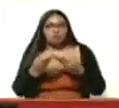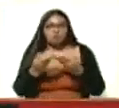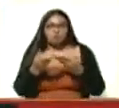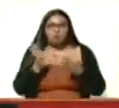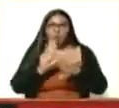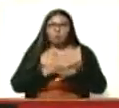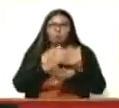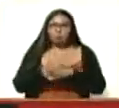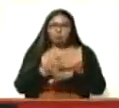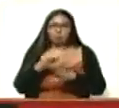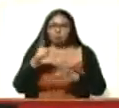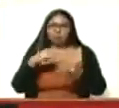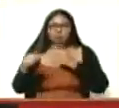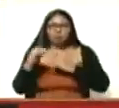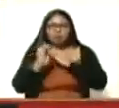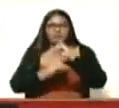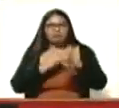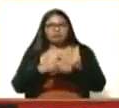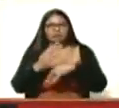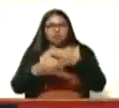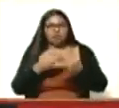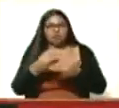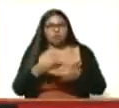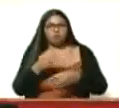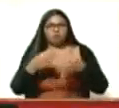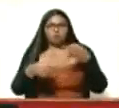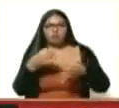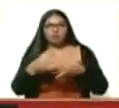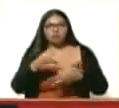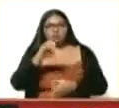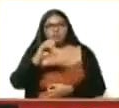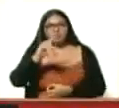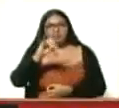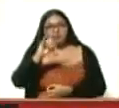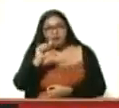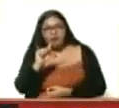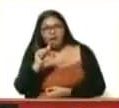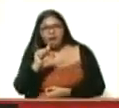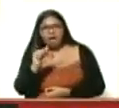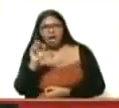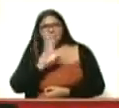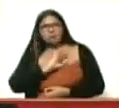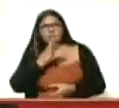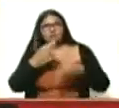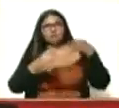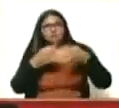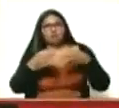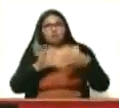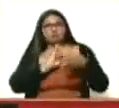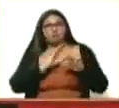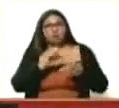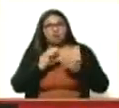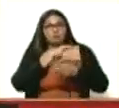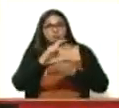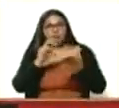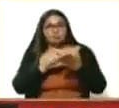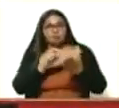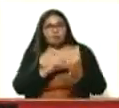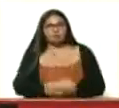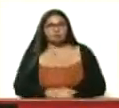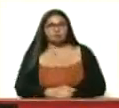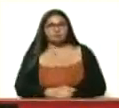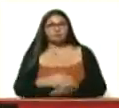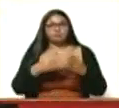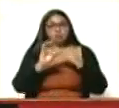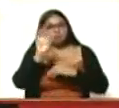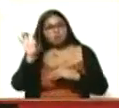ante sentencias internacionales como la del tribunal de la CDAO, que es un tribunal supranacional que abarca a todos los